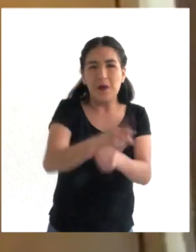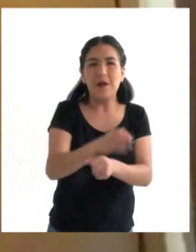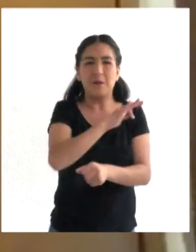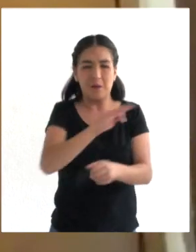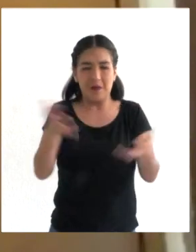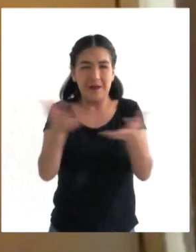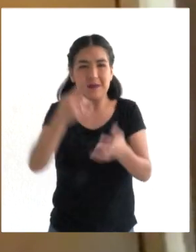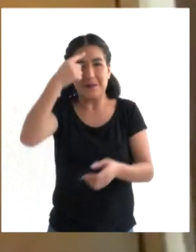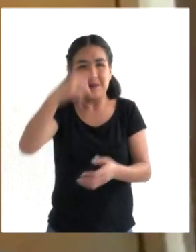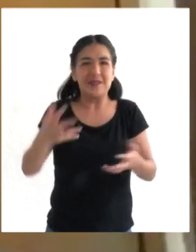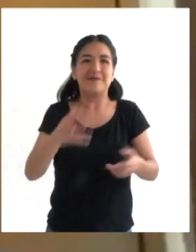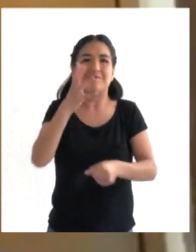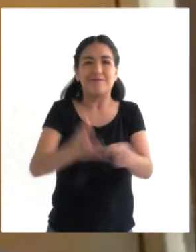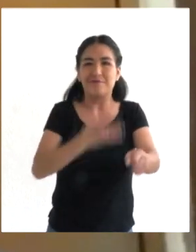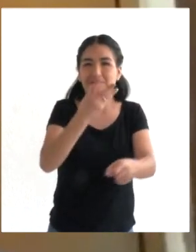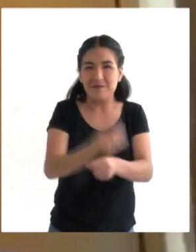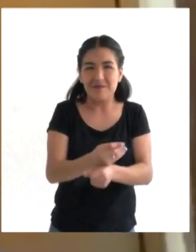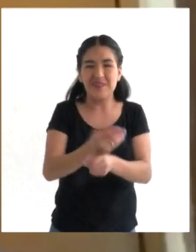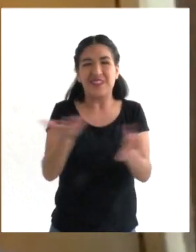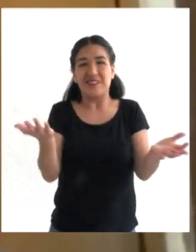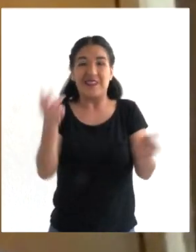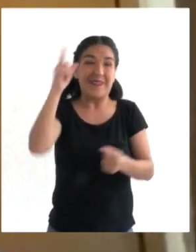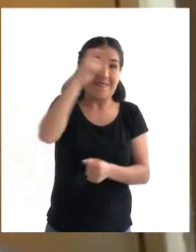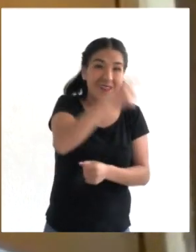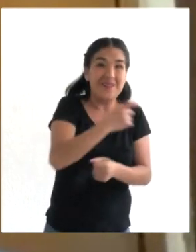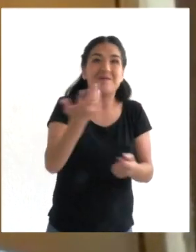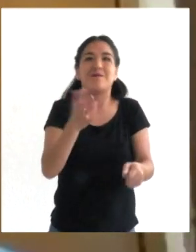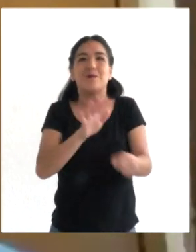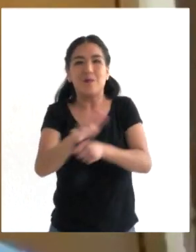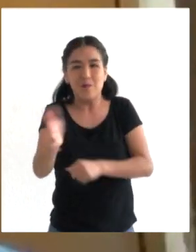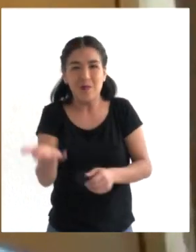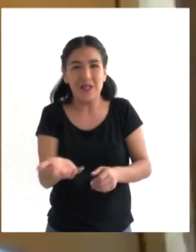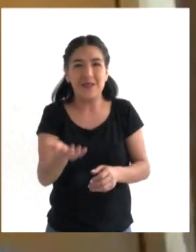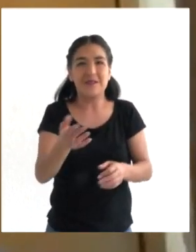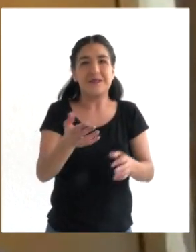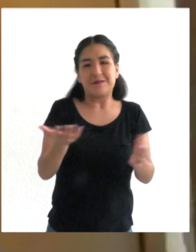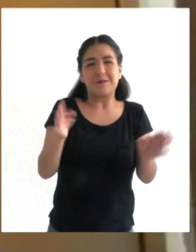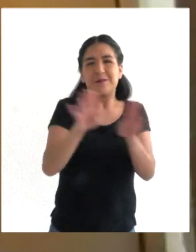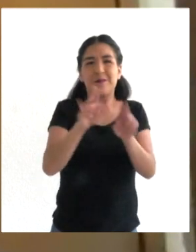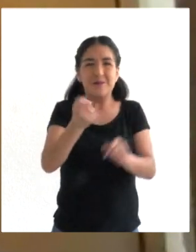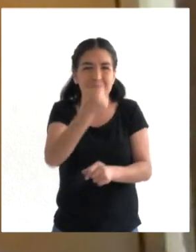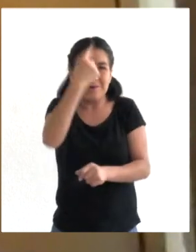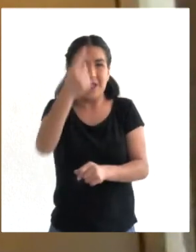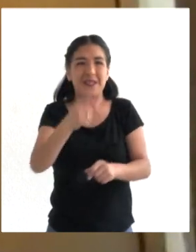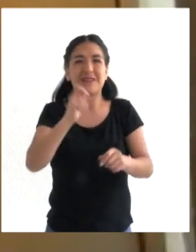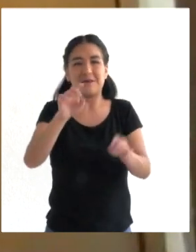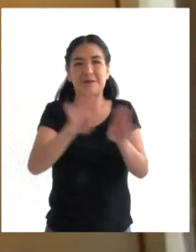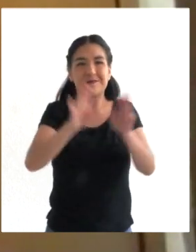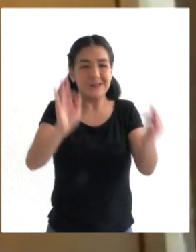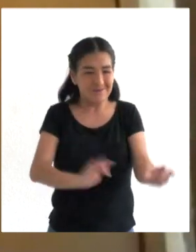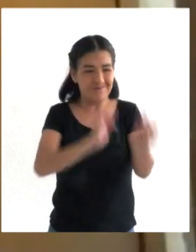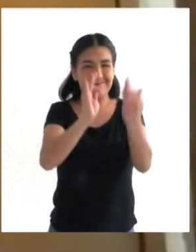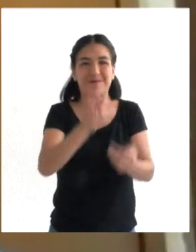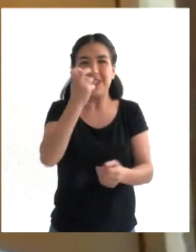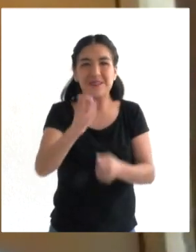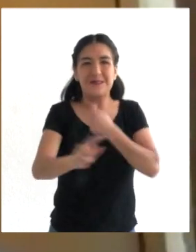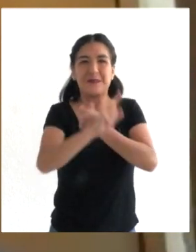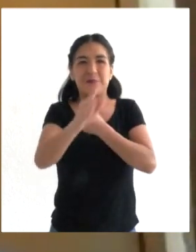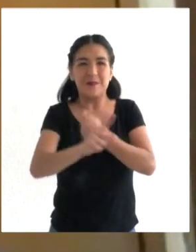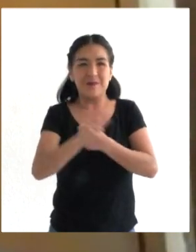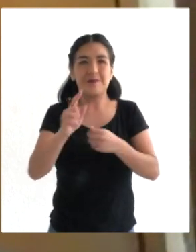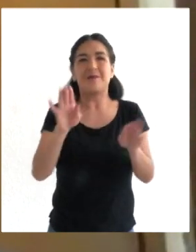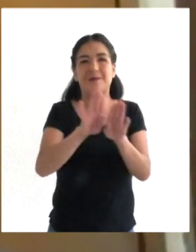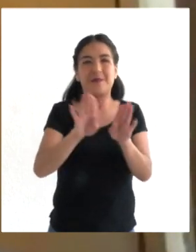para resolverlo. ¿Qué tan complejo es? ¿Qué cosas novedosas estamos enfrentando en este problema que no